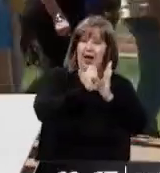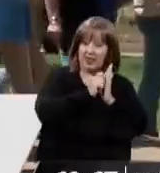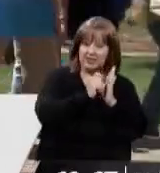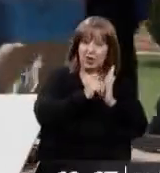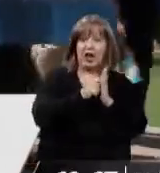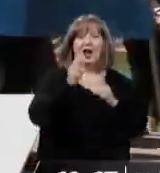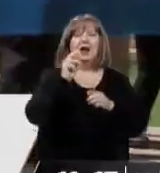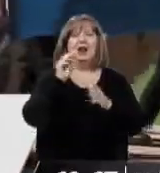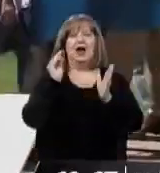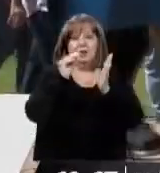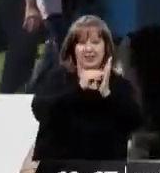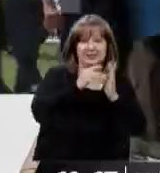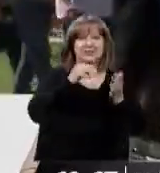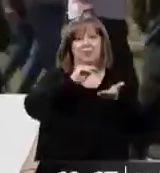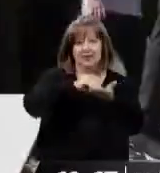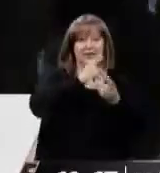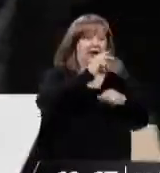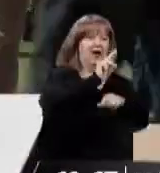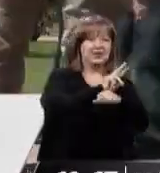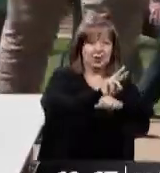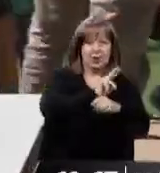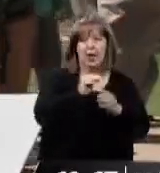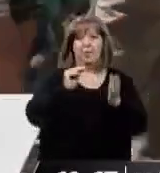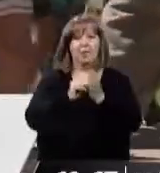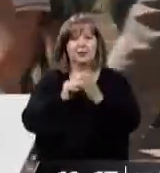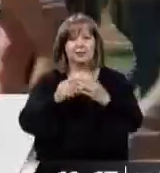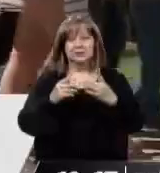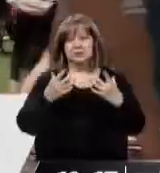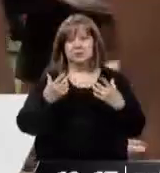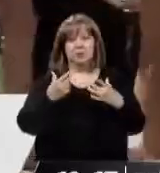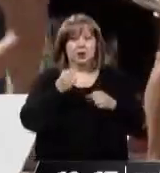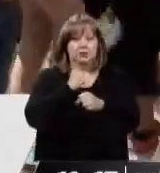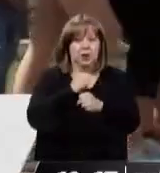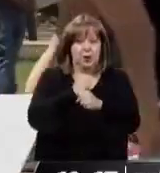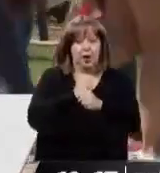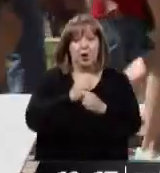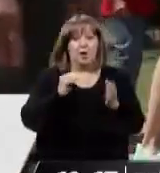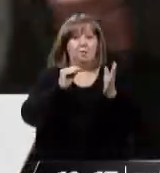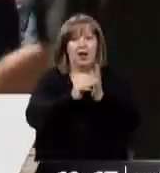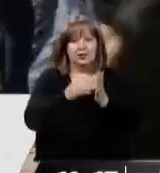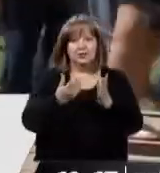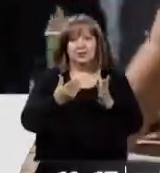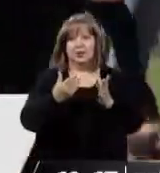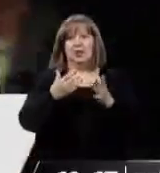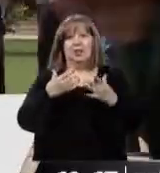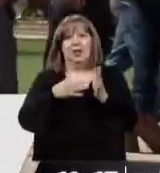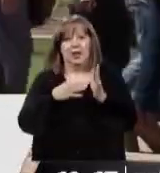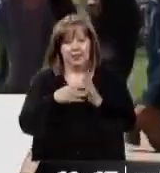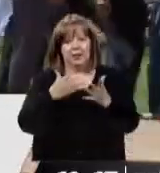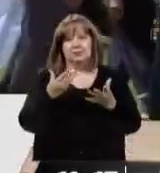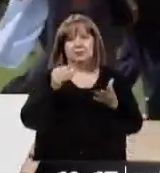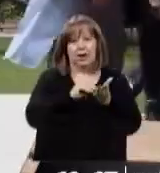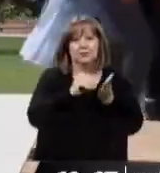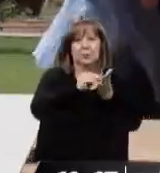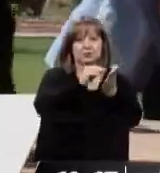adicional por seguridad y otro por fortalecimiento, también están pendientes, algo que refuerza fuertemente los saberes